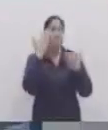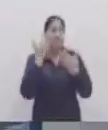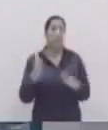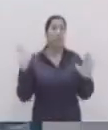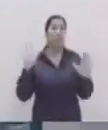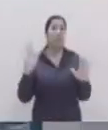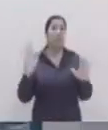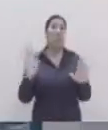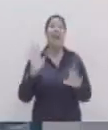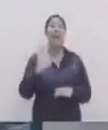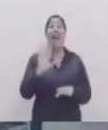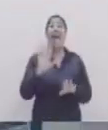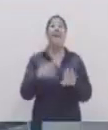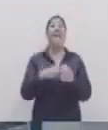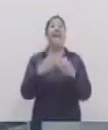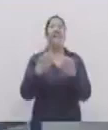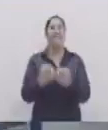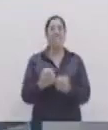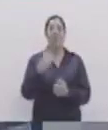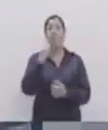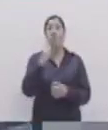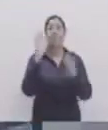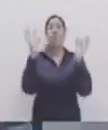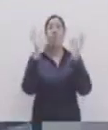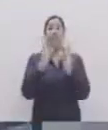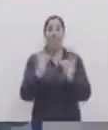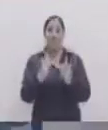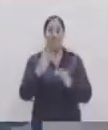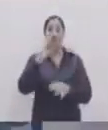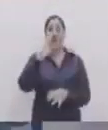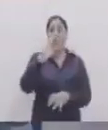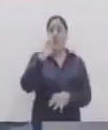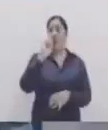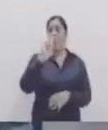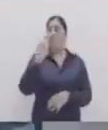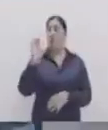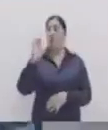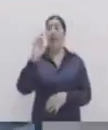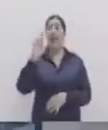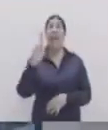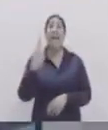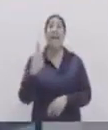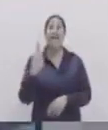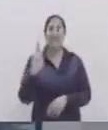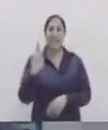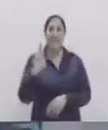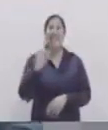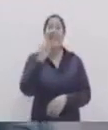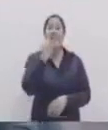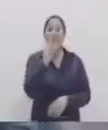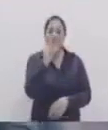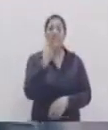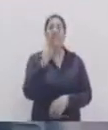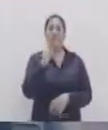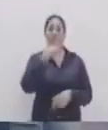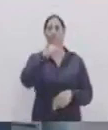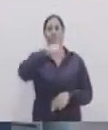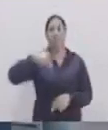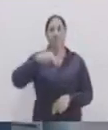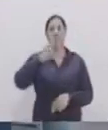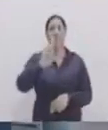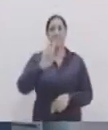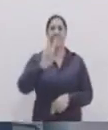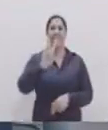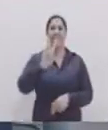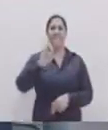Entonces, cuando es una forma impersonal de la acción verbal, estamos hablando de un verboide. Un verboide. Entonces, un verboide es algo que se